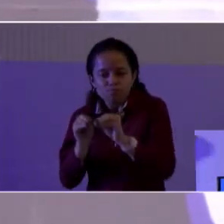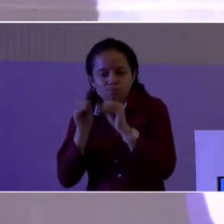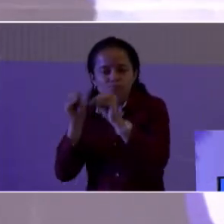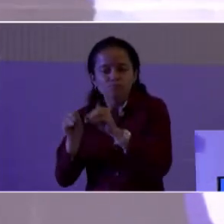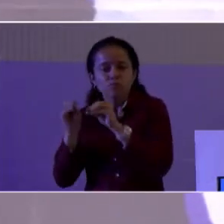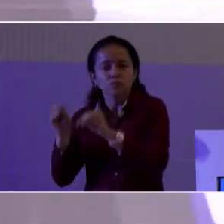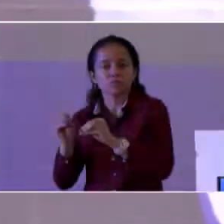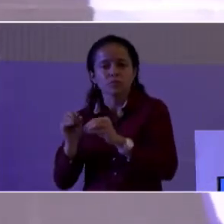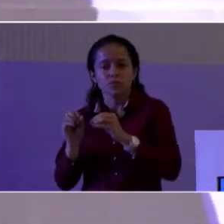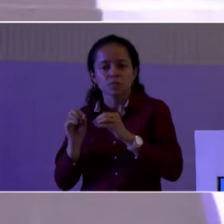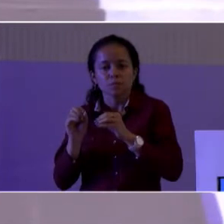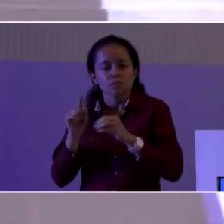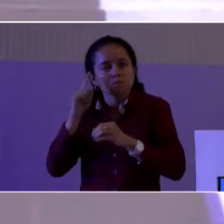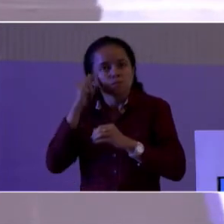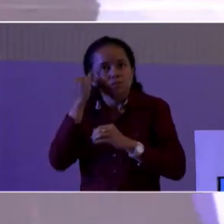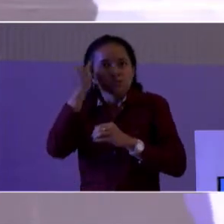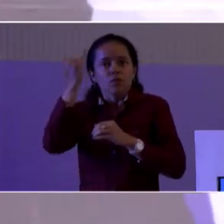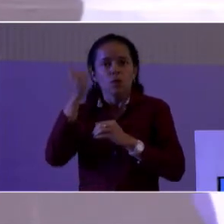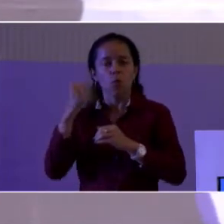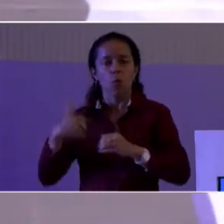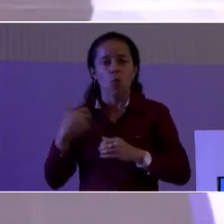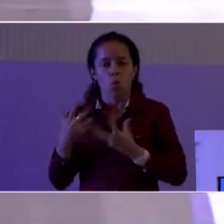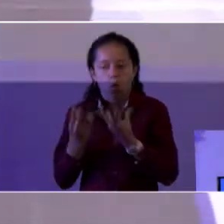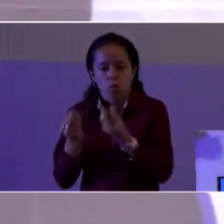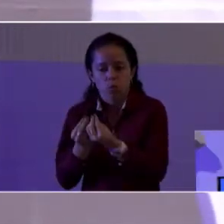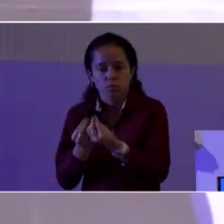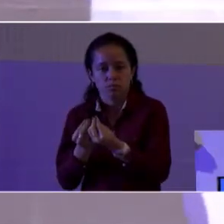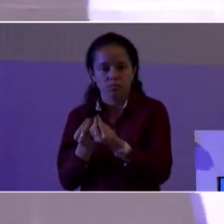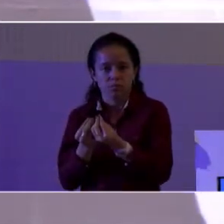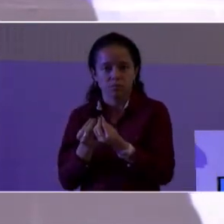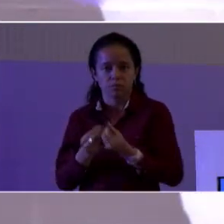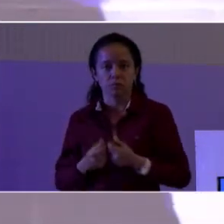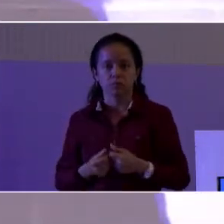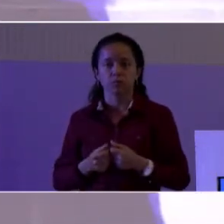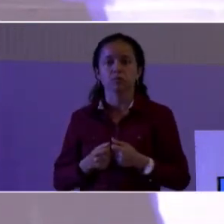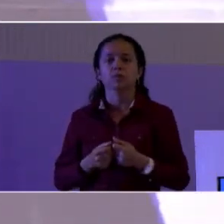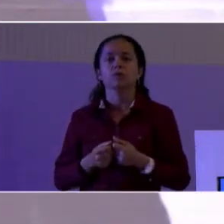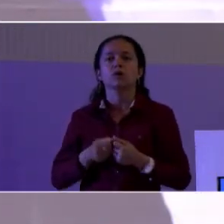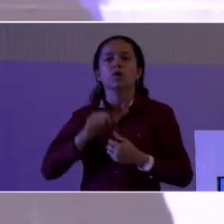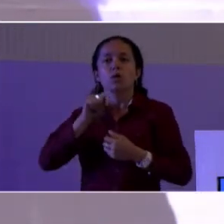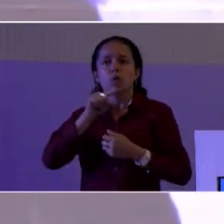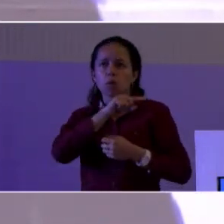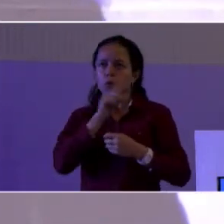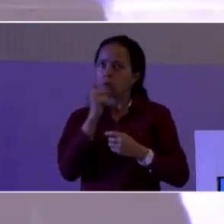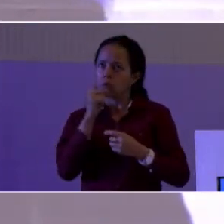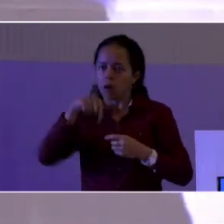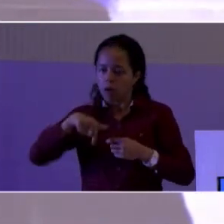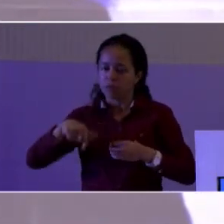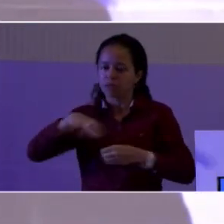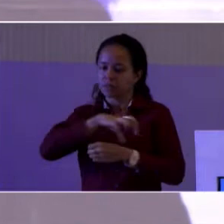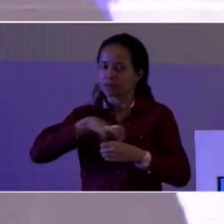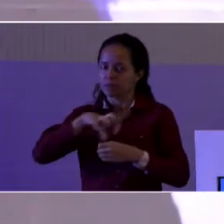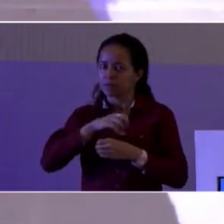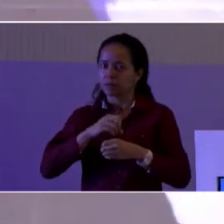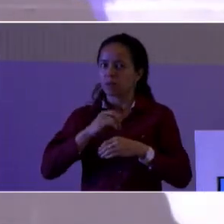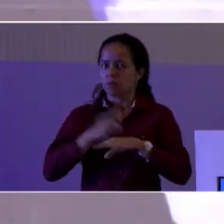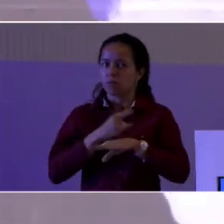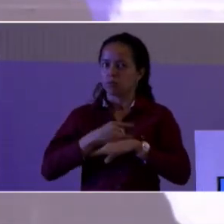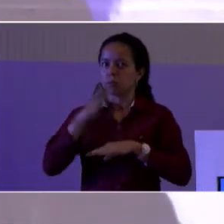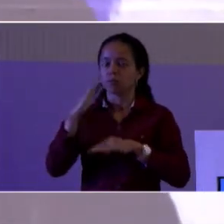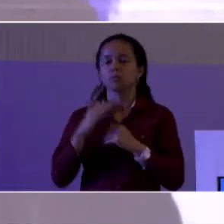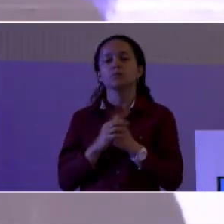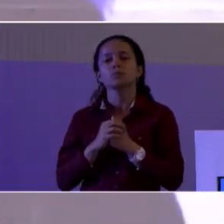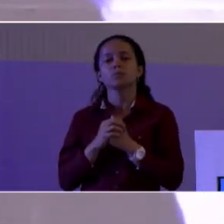alguna iniciativa juvenil en distintos frentes. Y quiero mencionar una que es muy acá, muy santandereana,